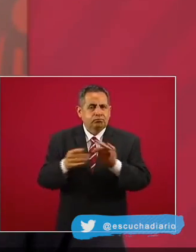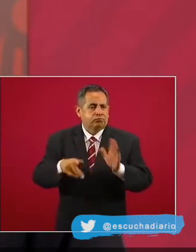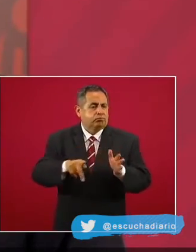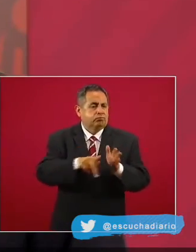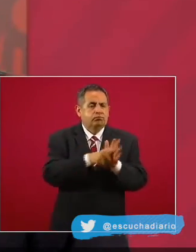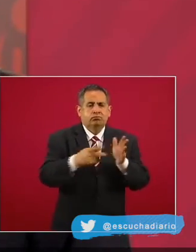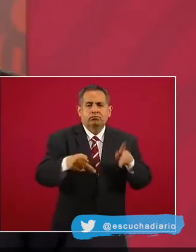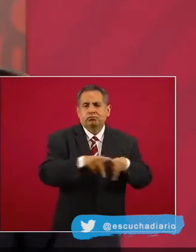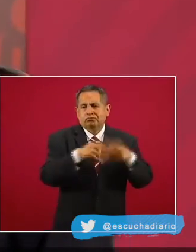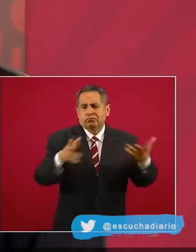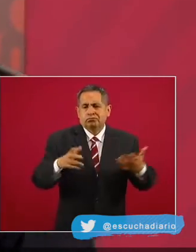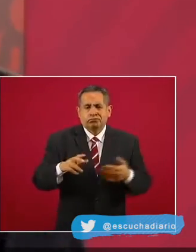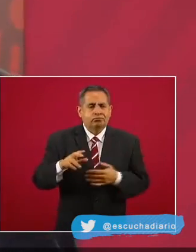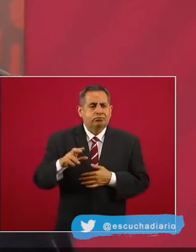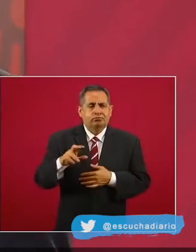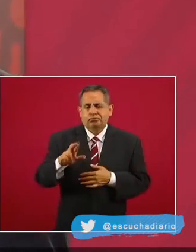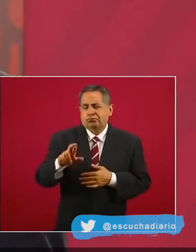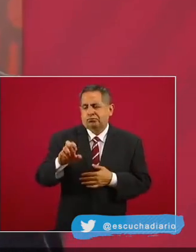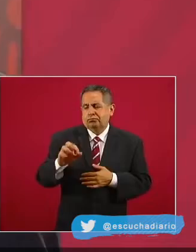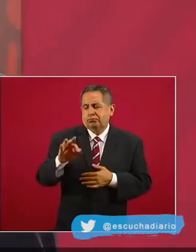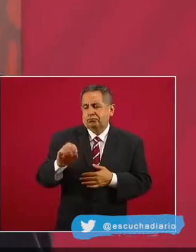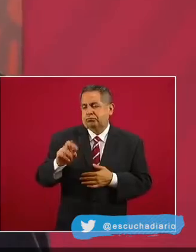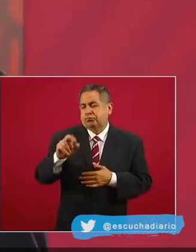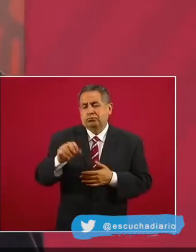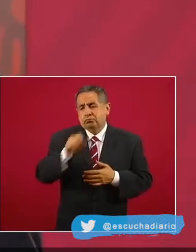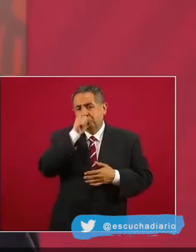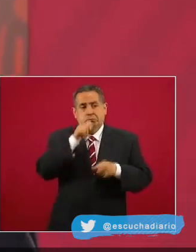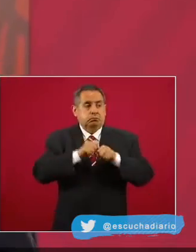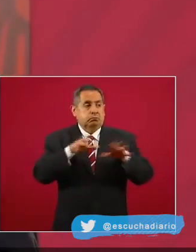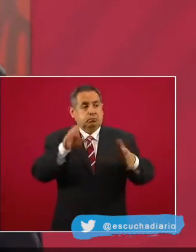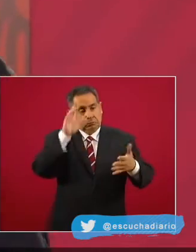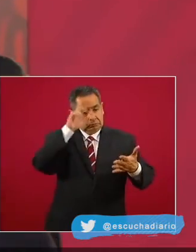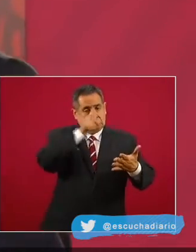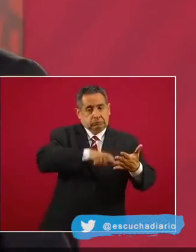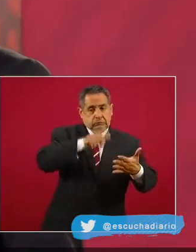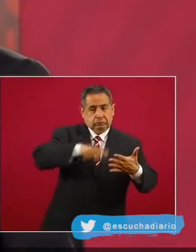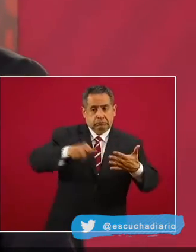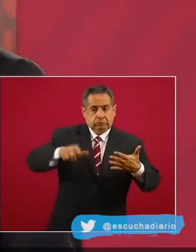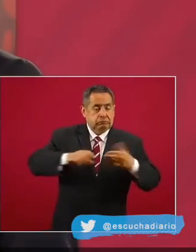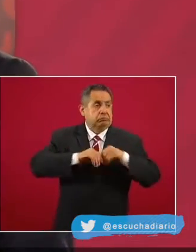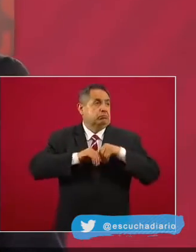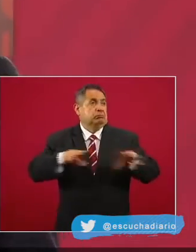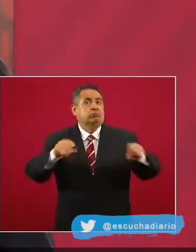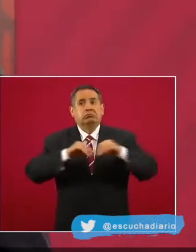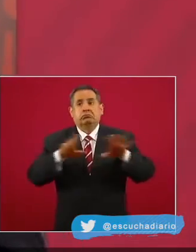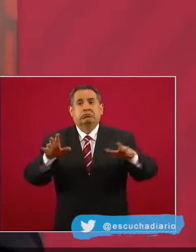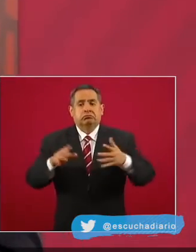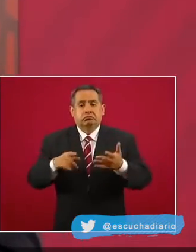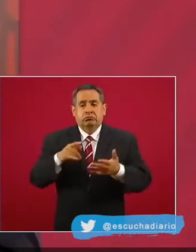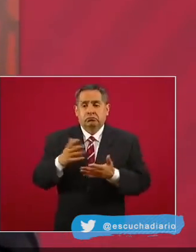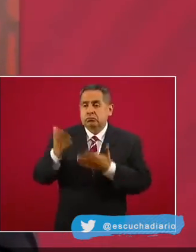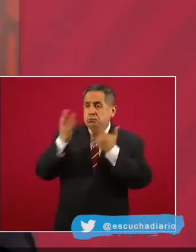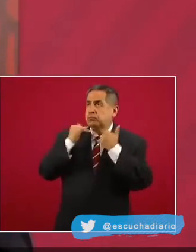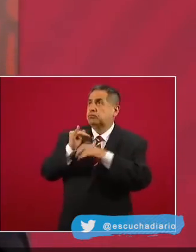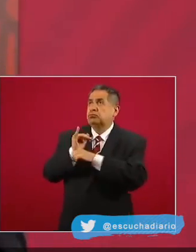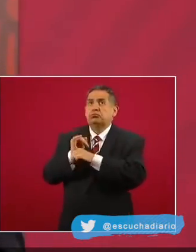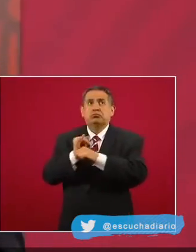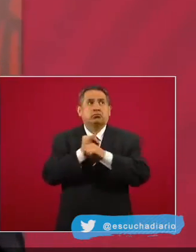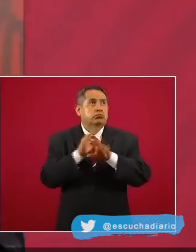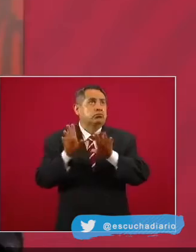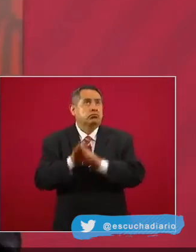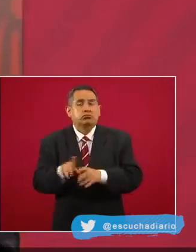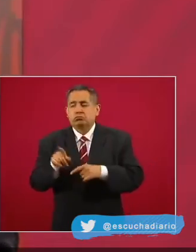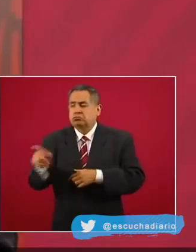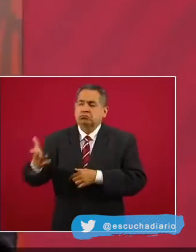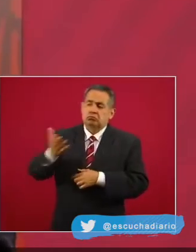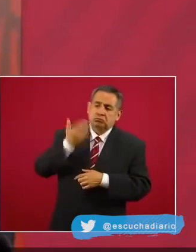Finalmente, el presidente celebra la decisión de Facebook de remover las cuentas ligadas a Lozoya, ya que es muy importante el tema de